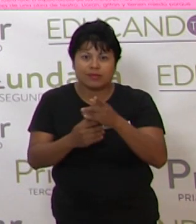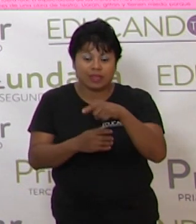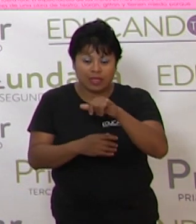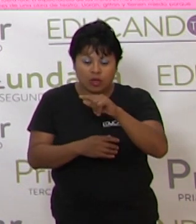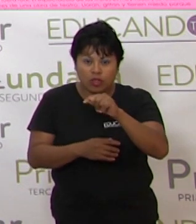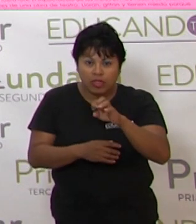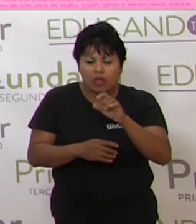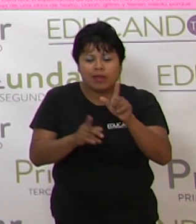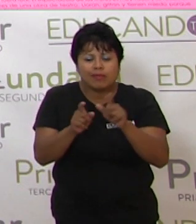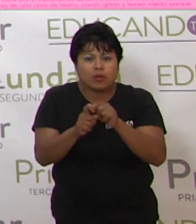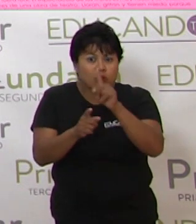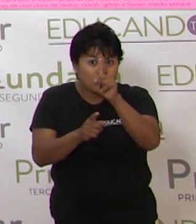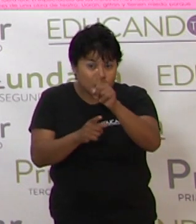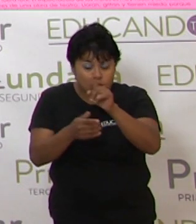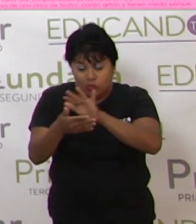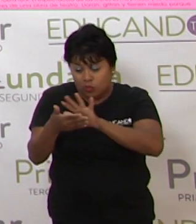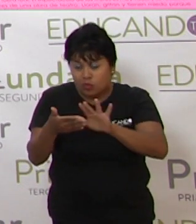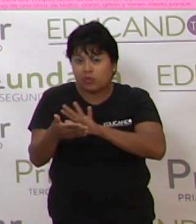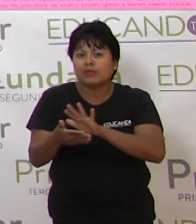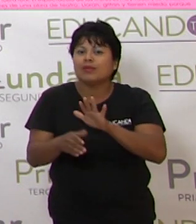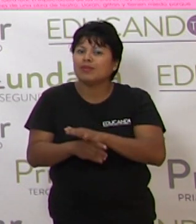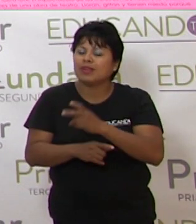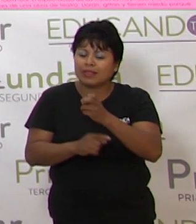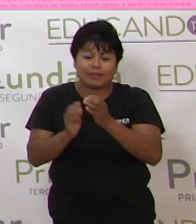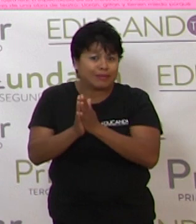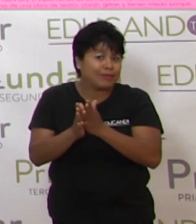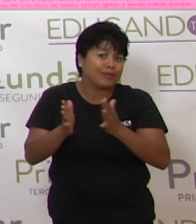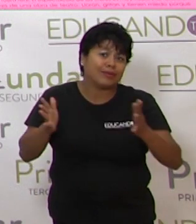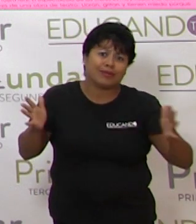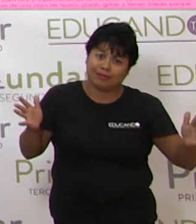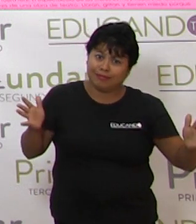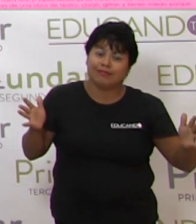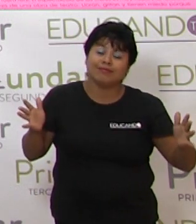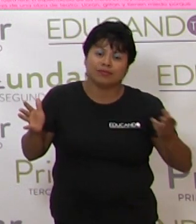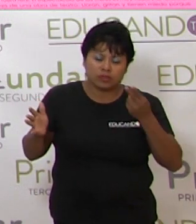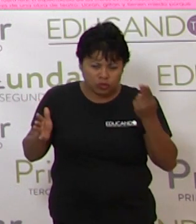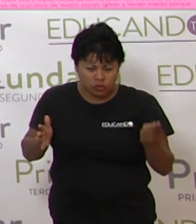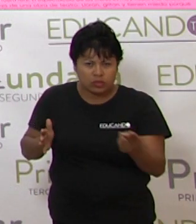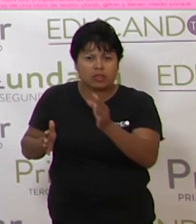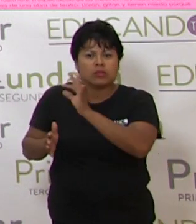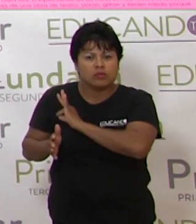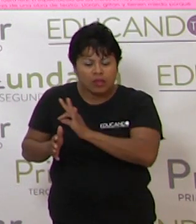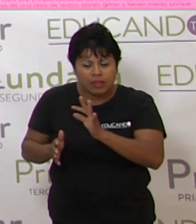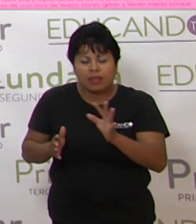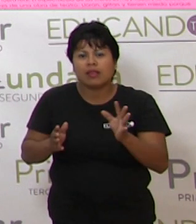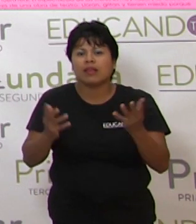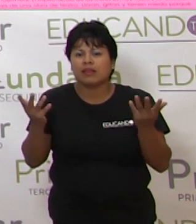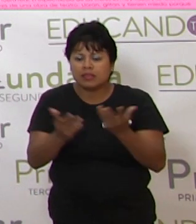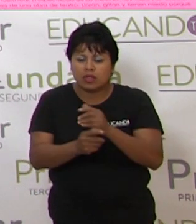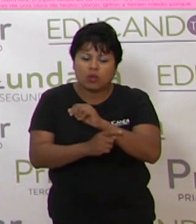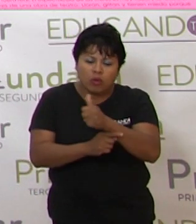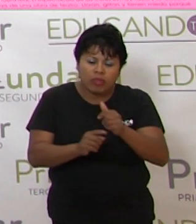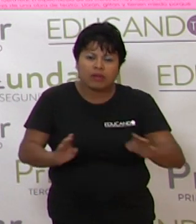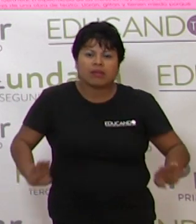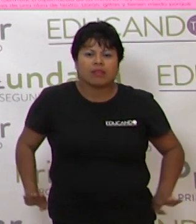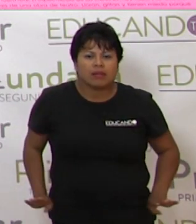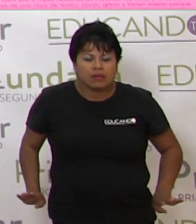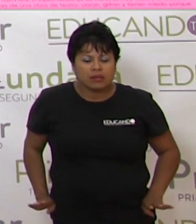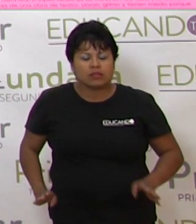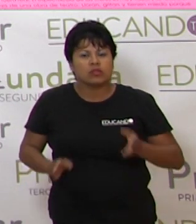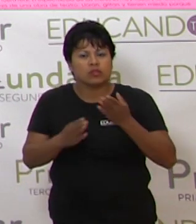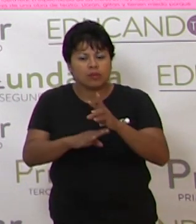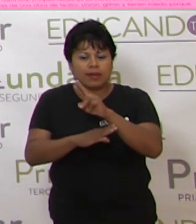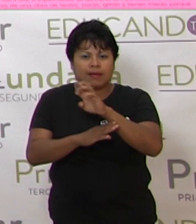sea un capítulo, porque es muy grande, ustedes puedan inferir otras características